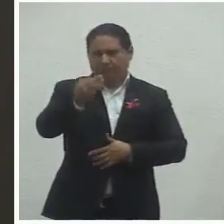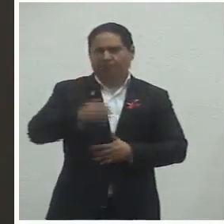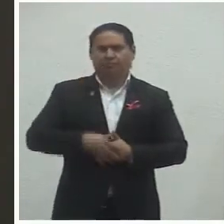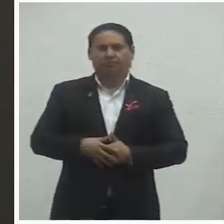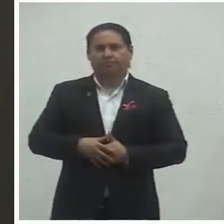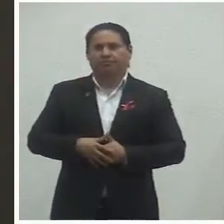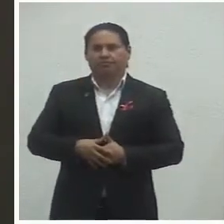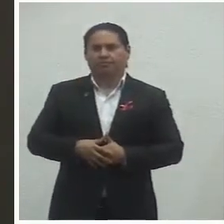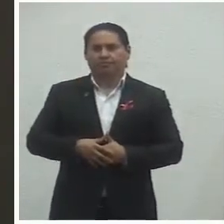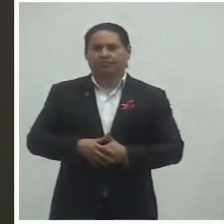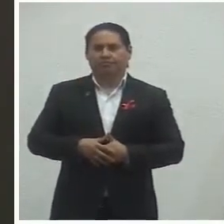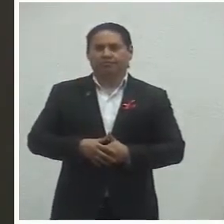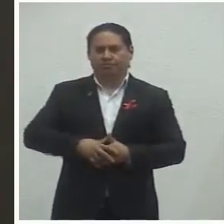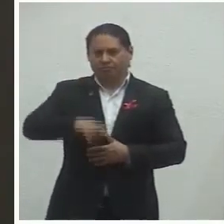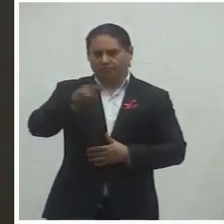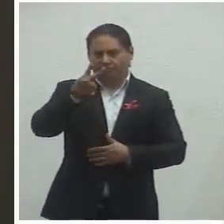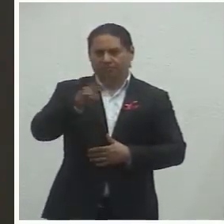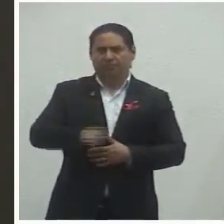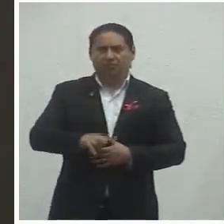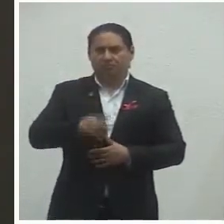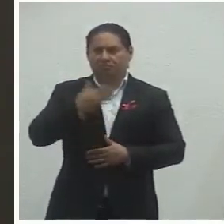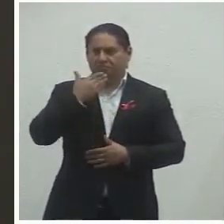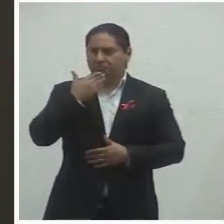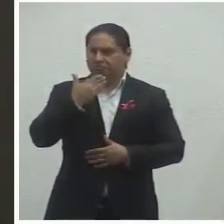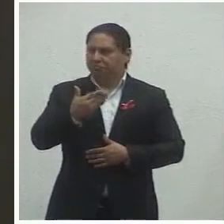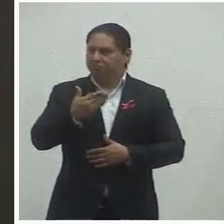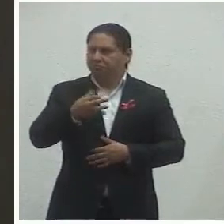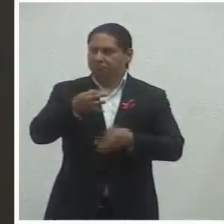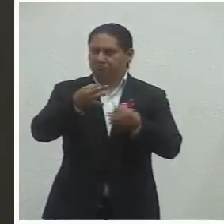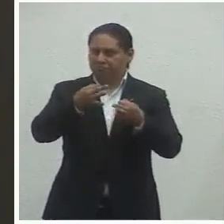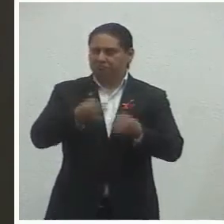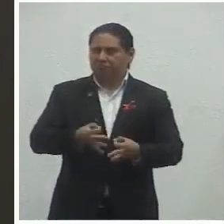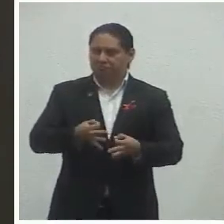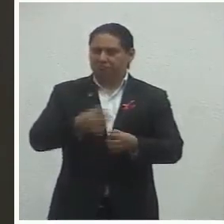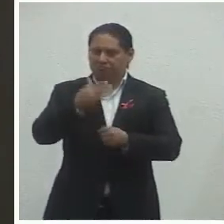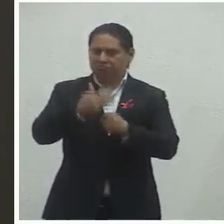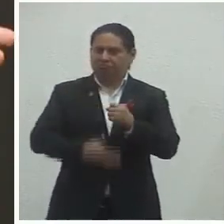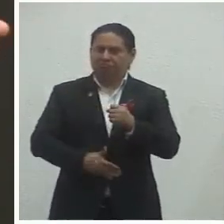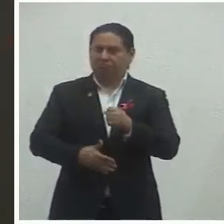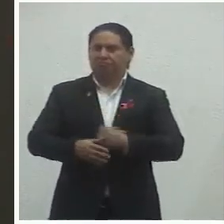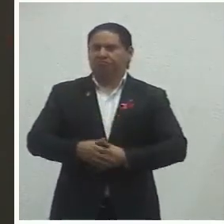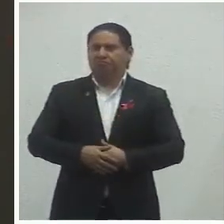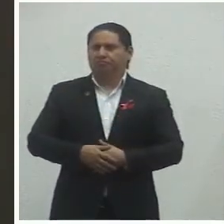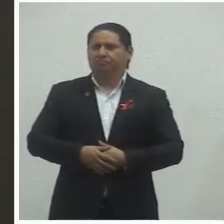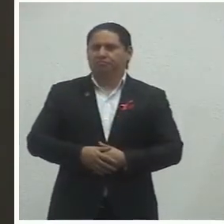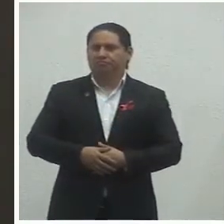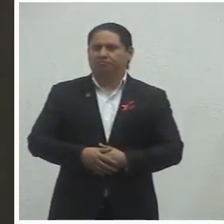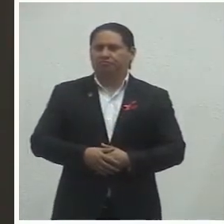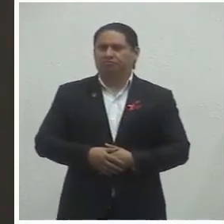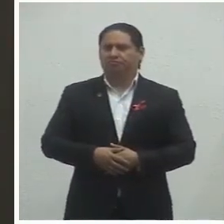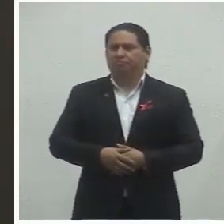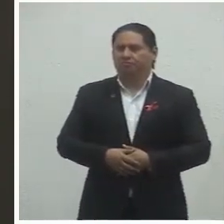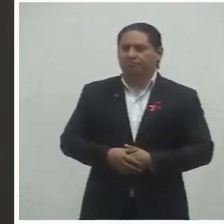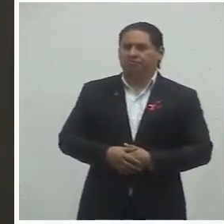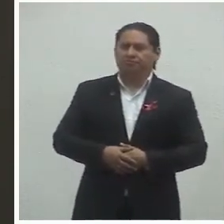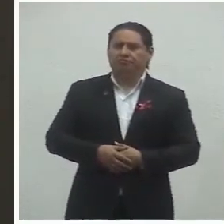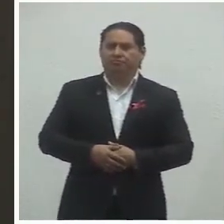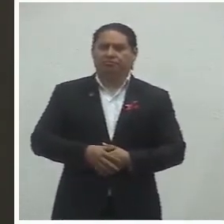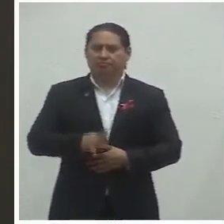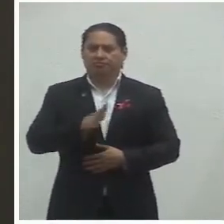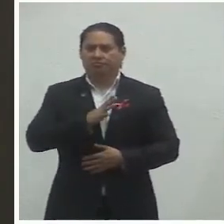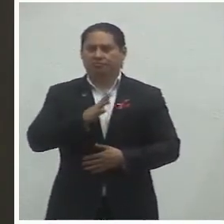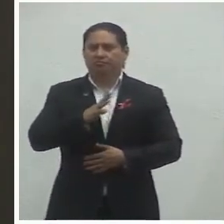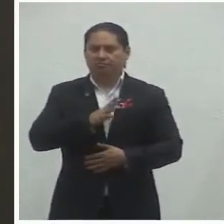ser una figura jurídica mejor acabada. Por supuesto, habrá que